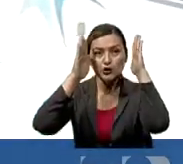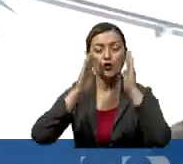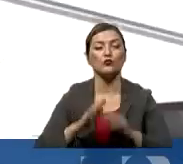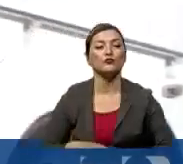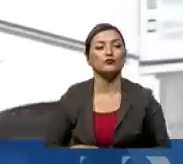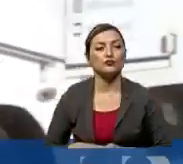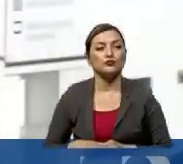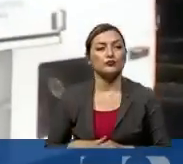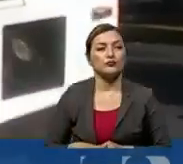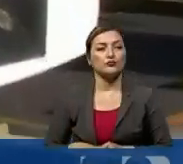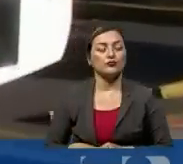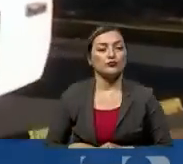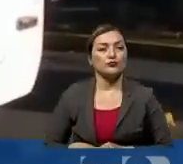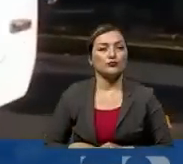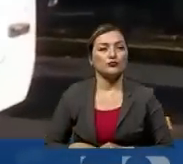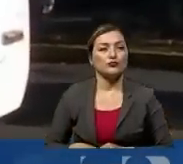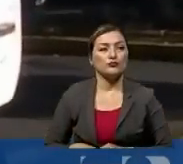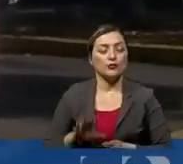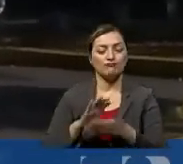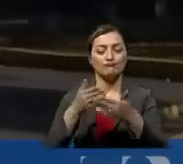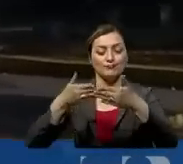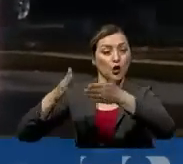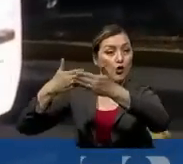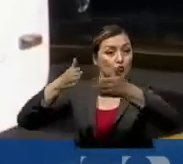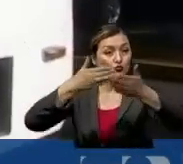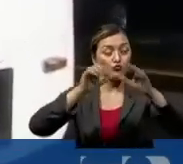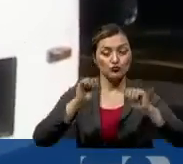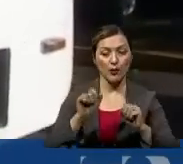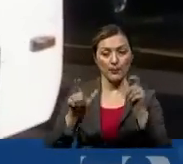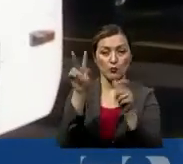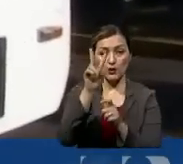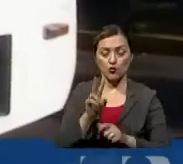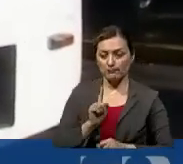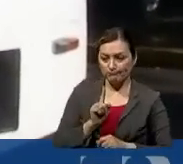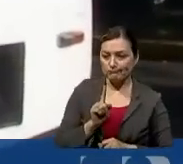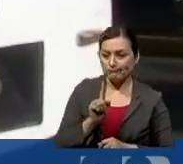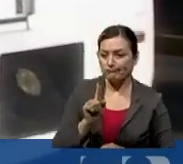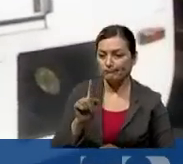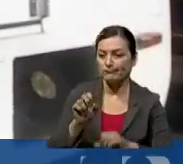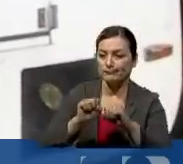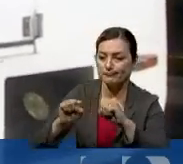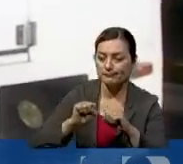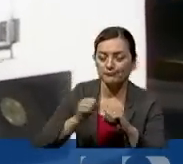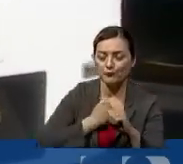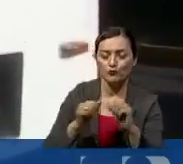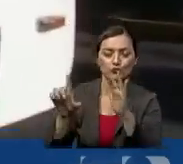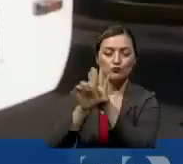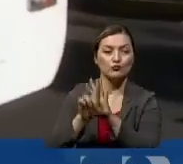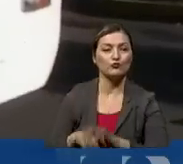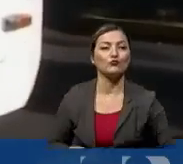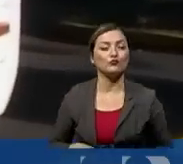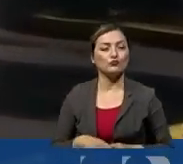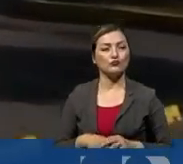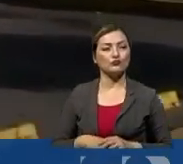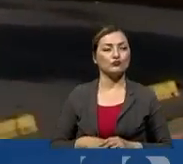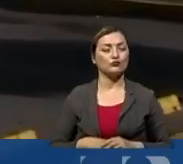se encuentran habilitadas a nivel nacional para que puedan los ciudadanos, como les manifestamos, acceder a este proceso.